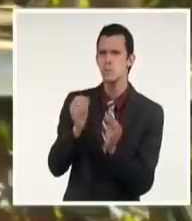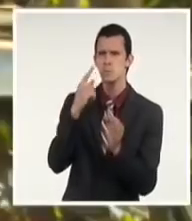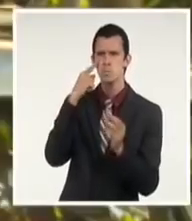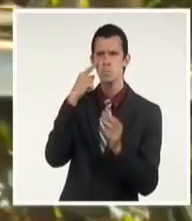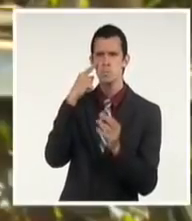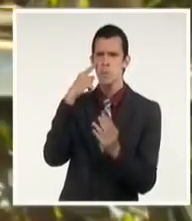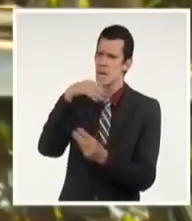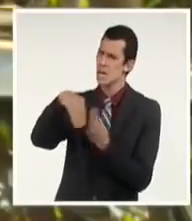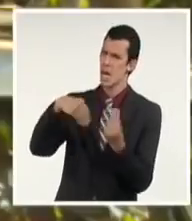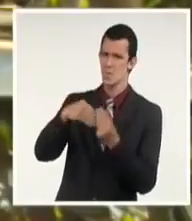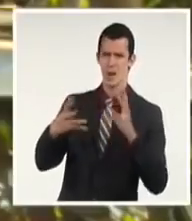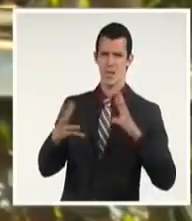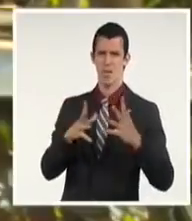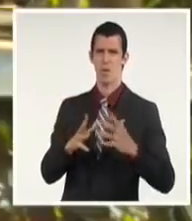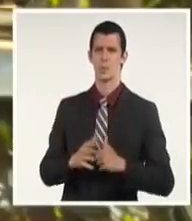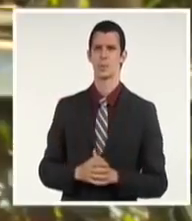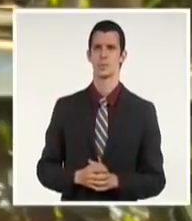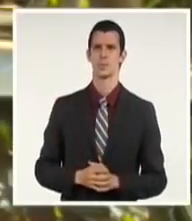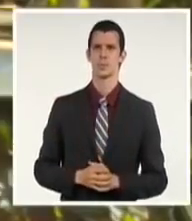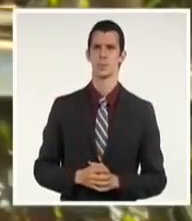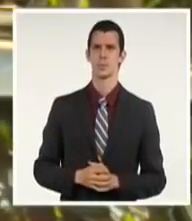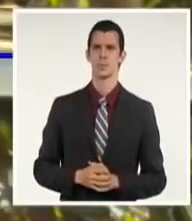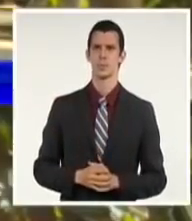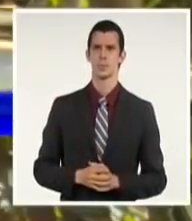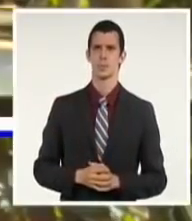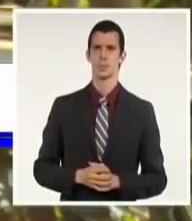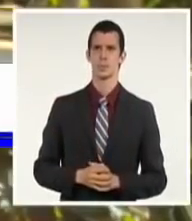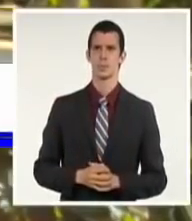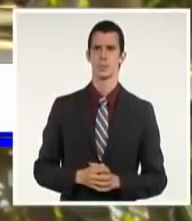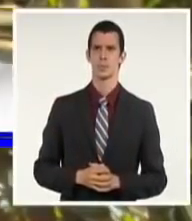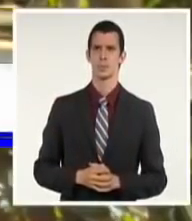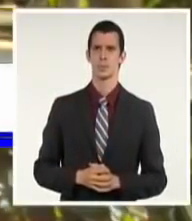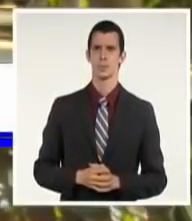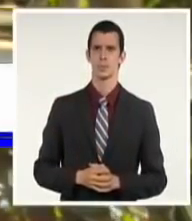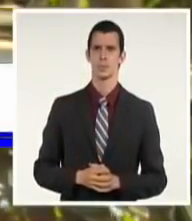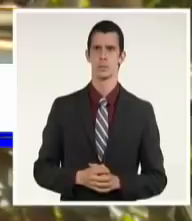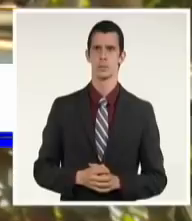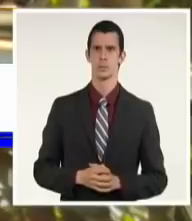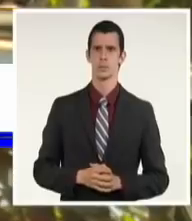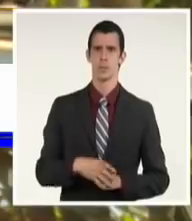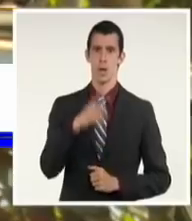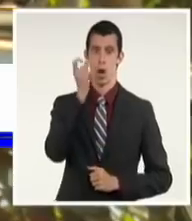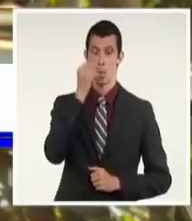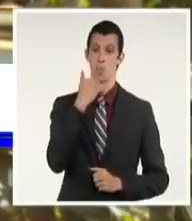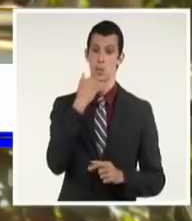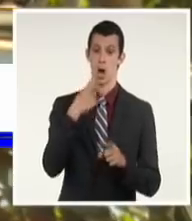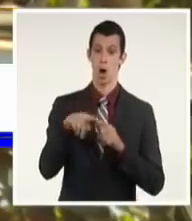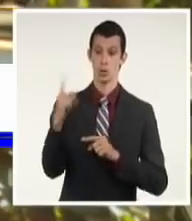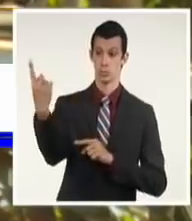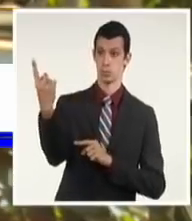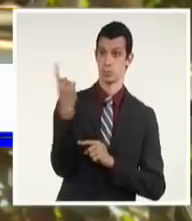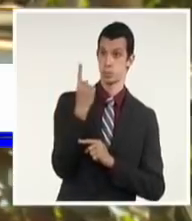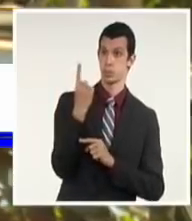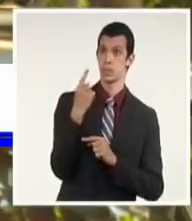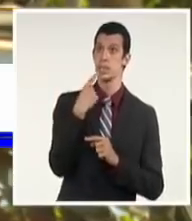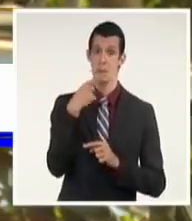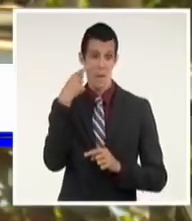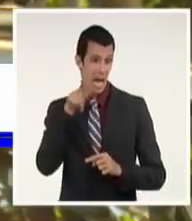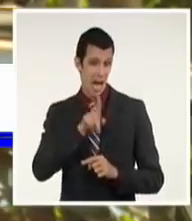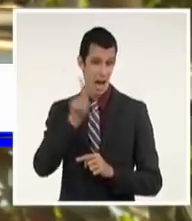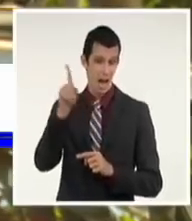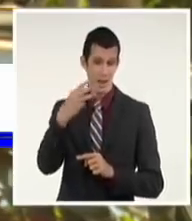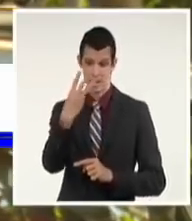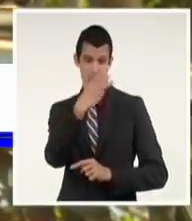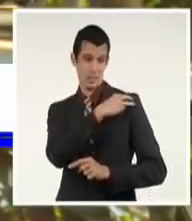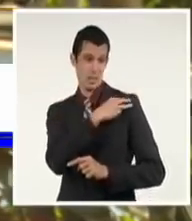acerca un ciudadano, que hay un teniente coronel compañero de nosotros, que tiene situación ahí arriba, que le estaban cayendo a golpe y todo eso. Ahí mismo nosotros